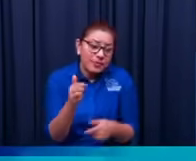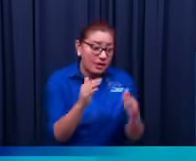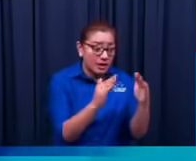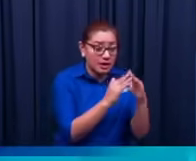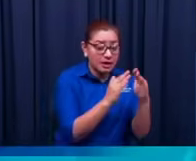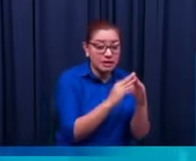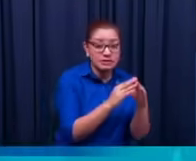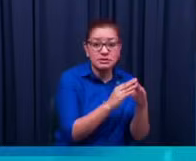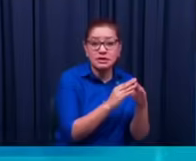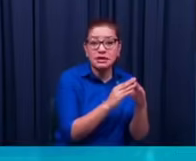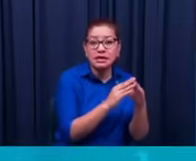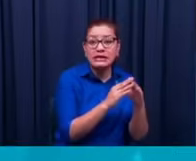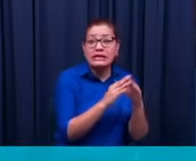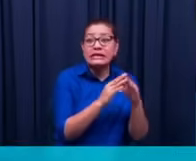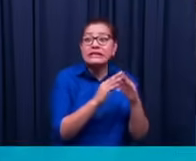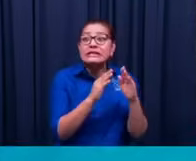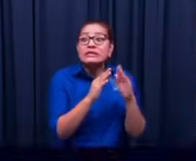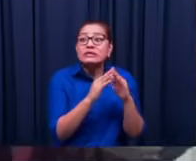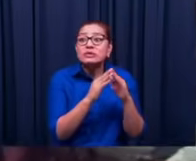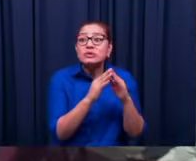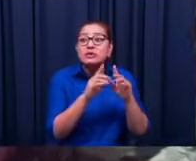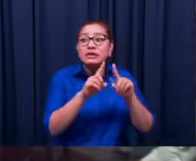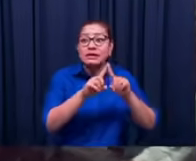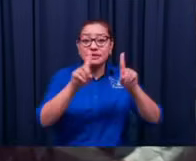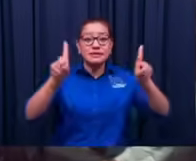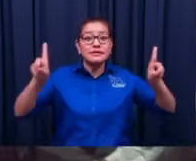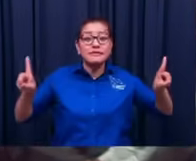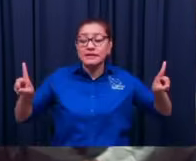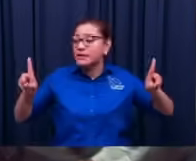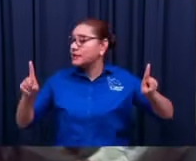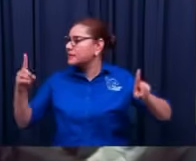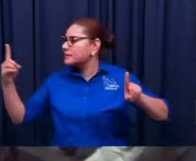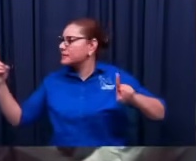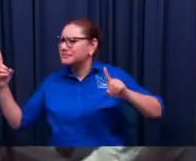Vaya, y si tu hogar era un hogar disfuncional,